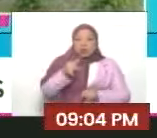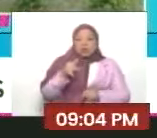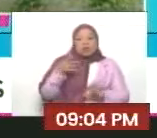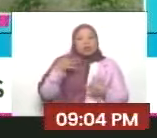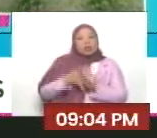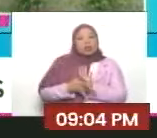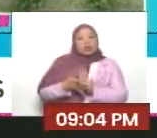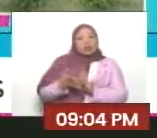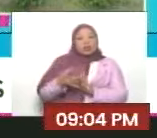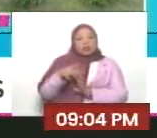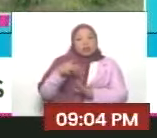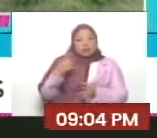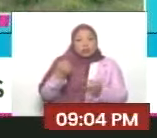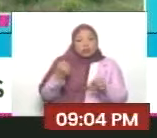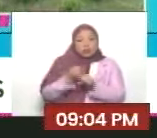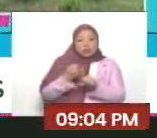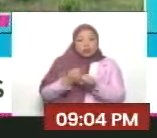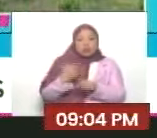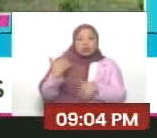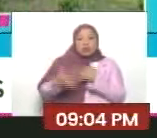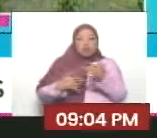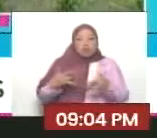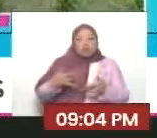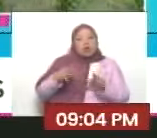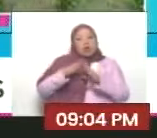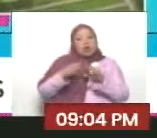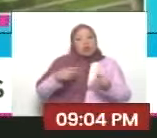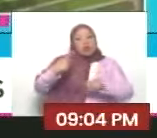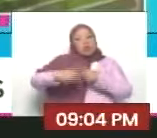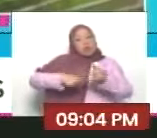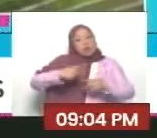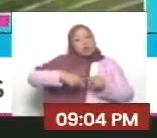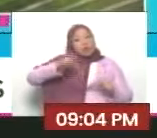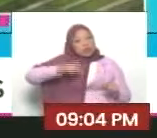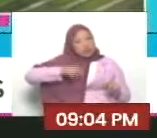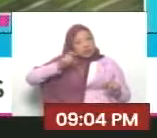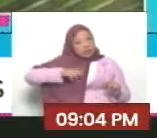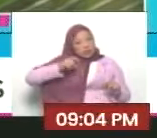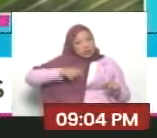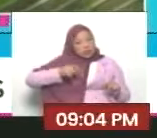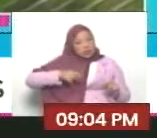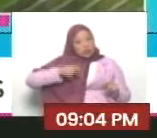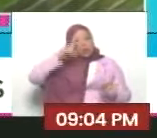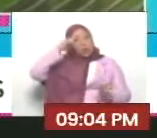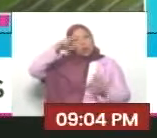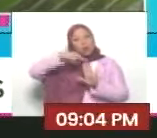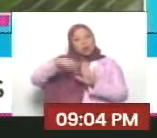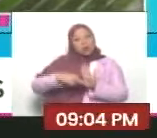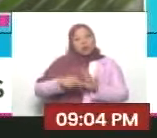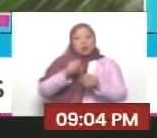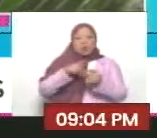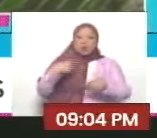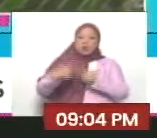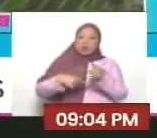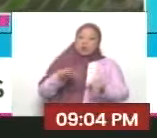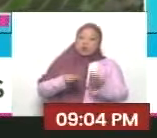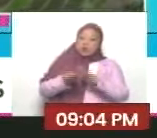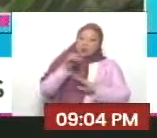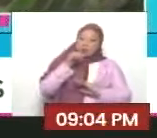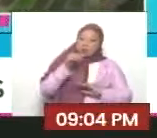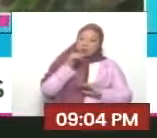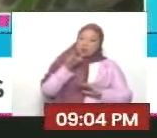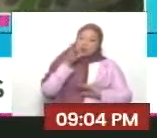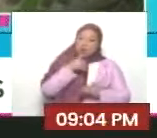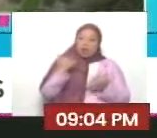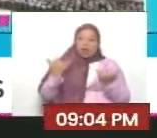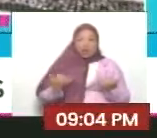que la siembra y la cosecha sea con todos los protocolos necesarios para cumplir con los estándares de calidad para la exportación. Y si el